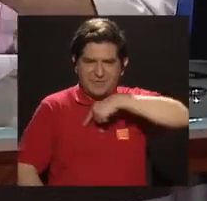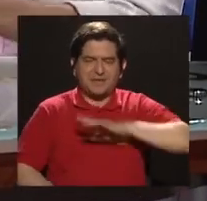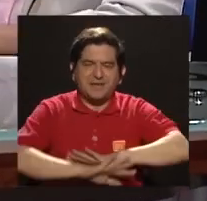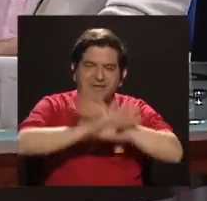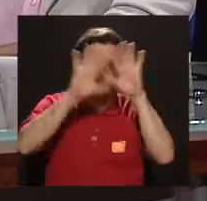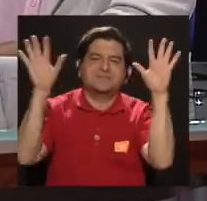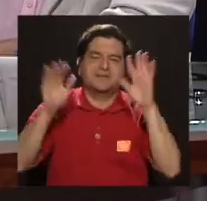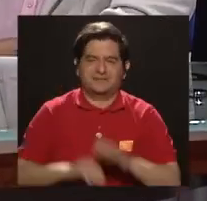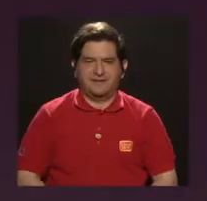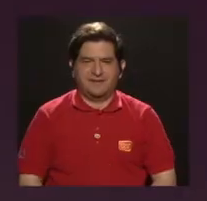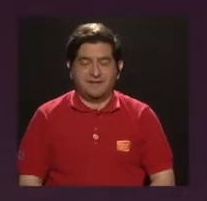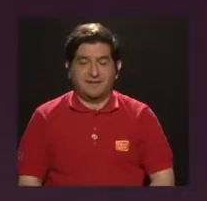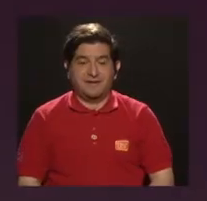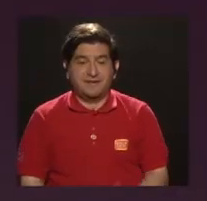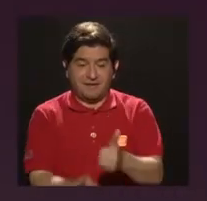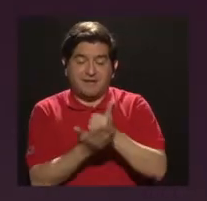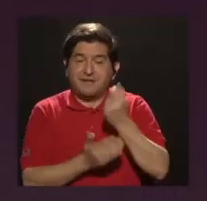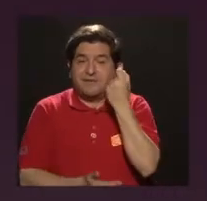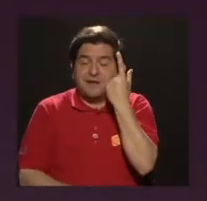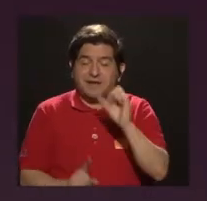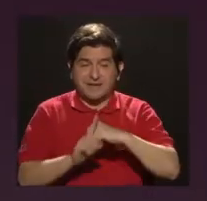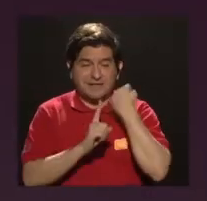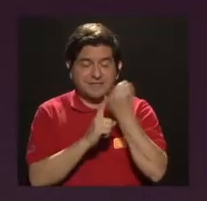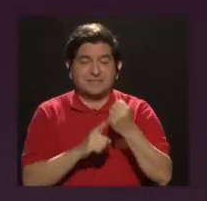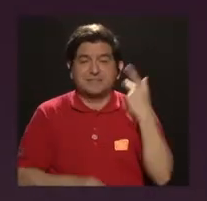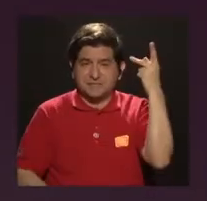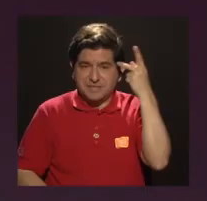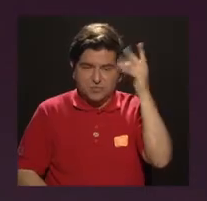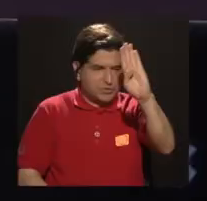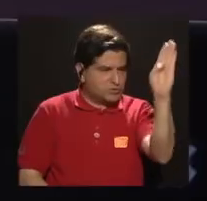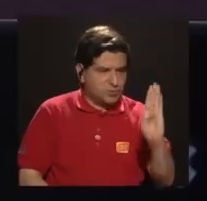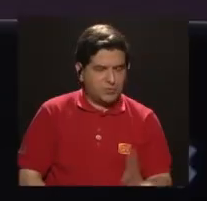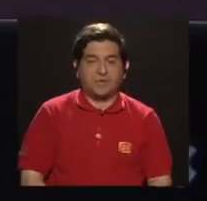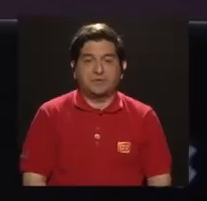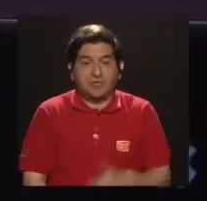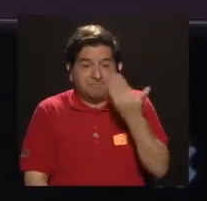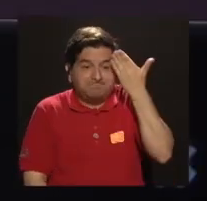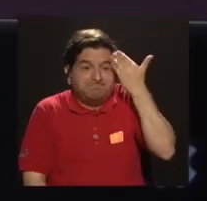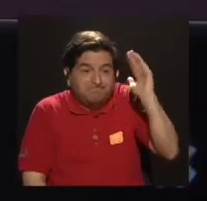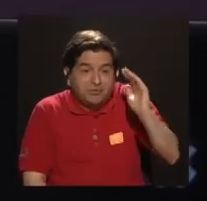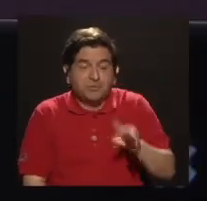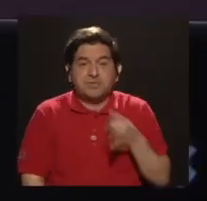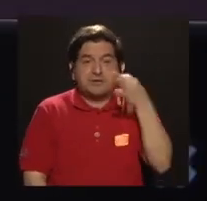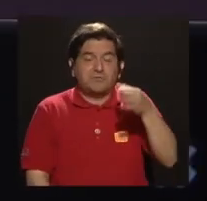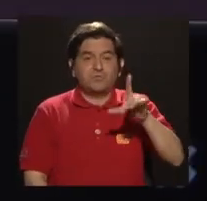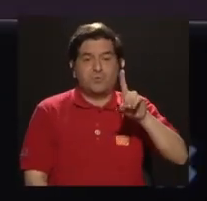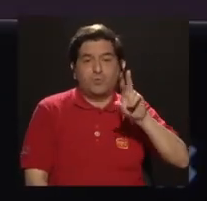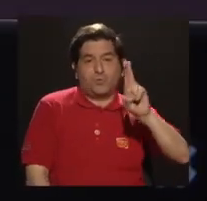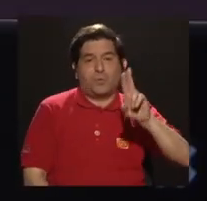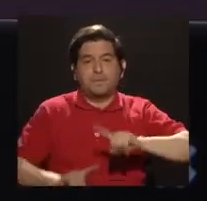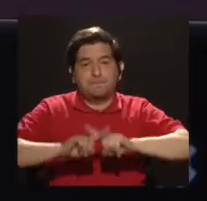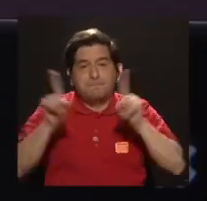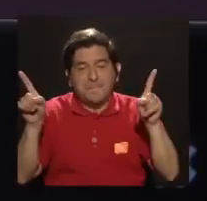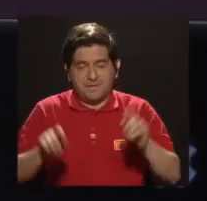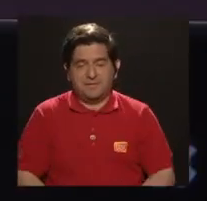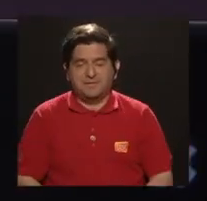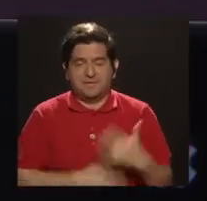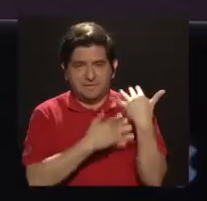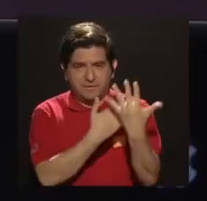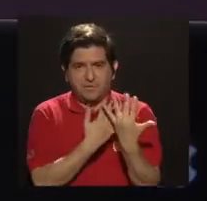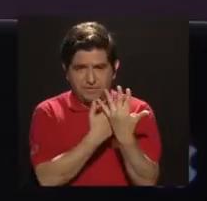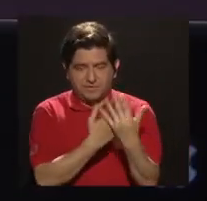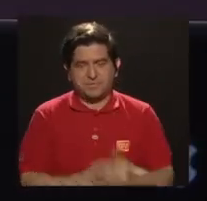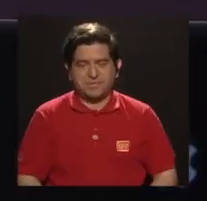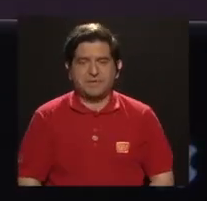aclarado ayúdanos a entender el panorama político en brasil no sabemos qué será de dilma pero bueno les les invitamos a